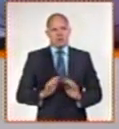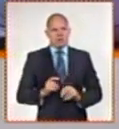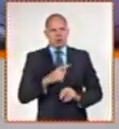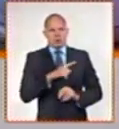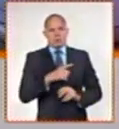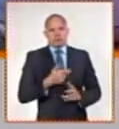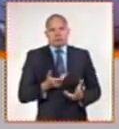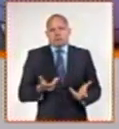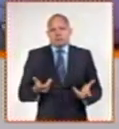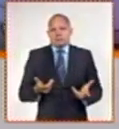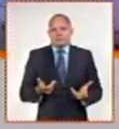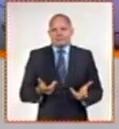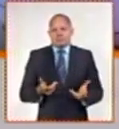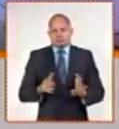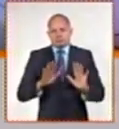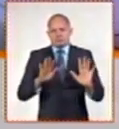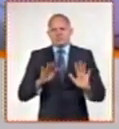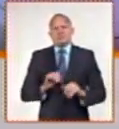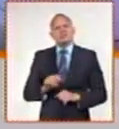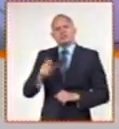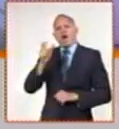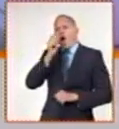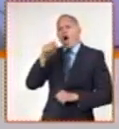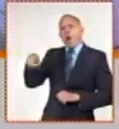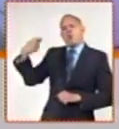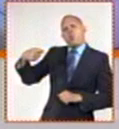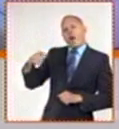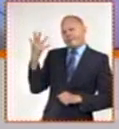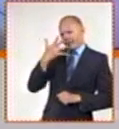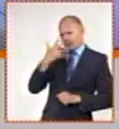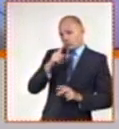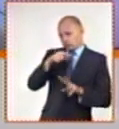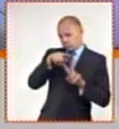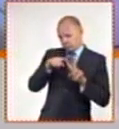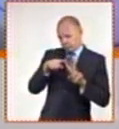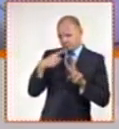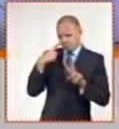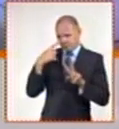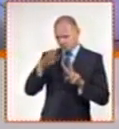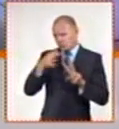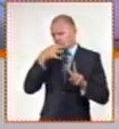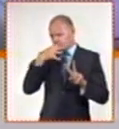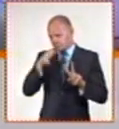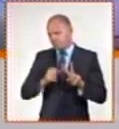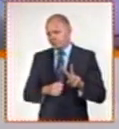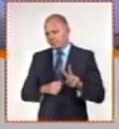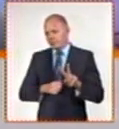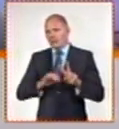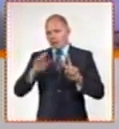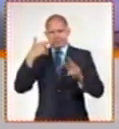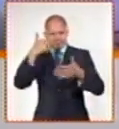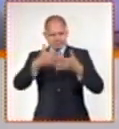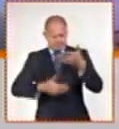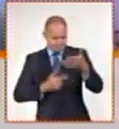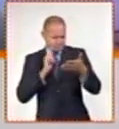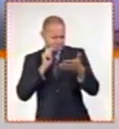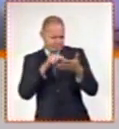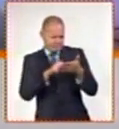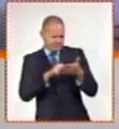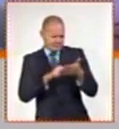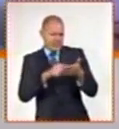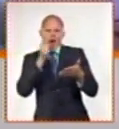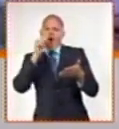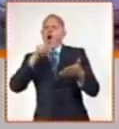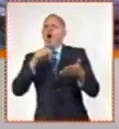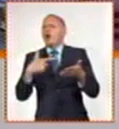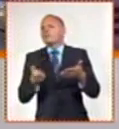Yo comenzaría, aquí hay declaraciones muy recientes del actual ministro de Justicia, Martín Soria, y dice lo